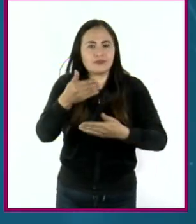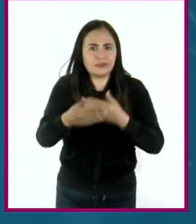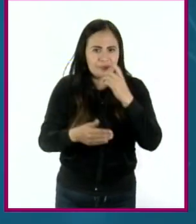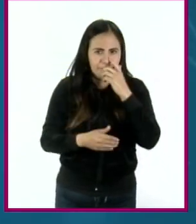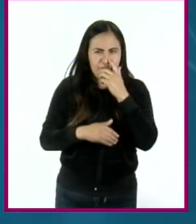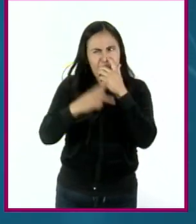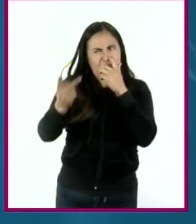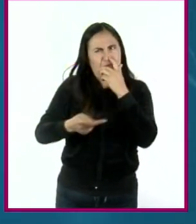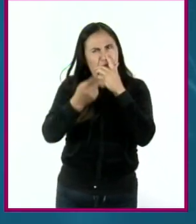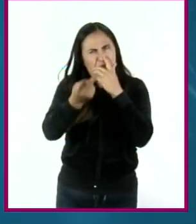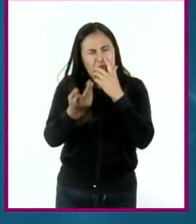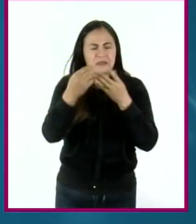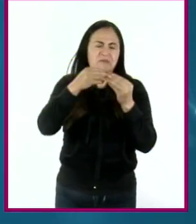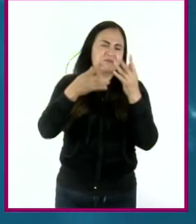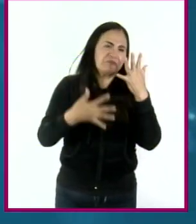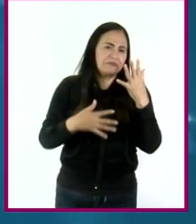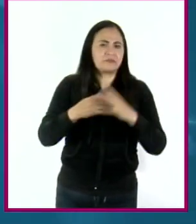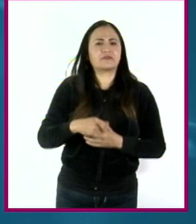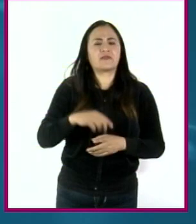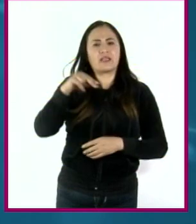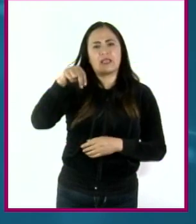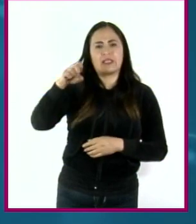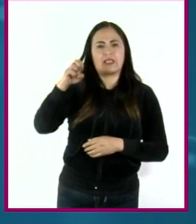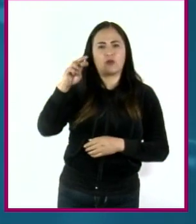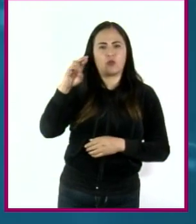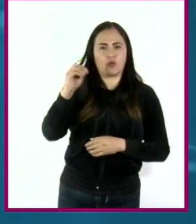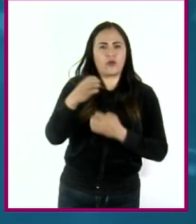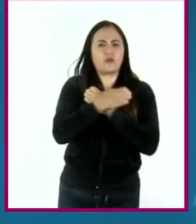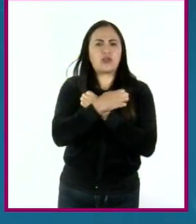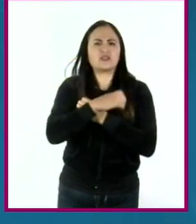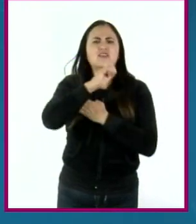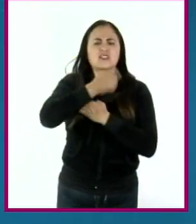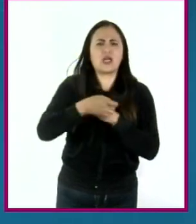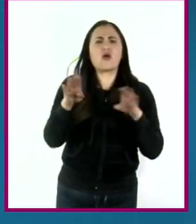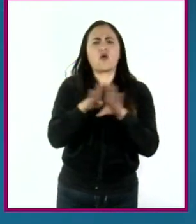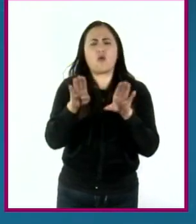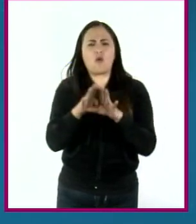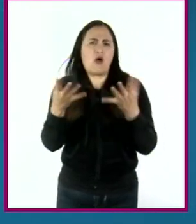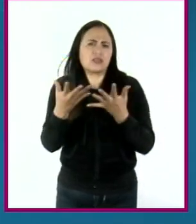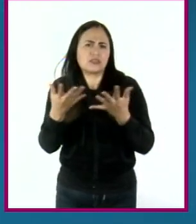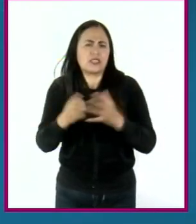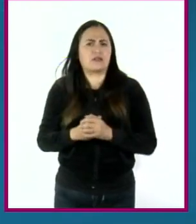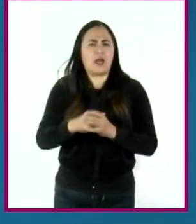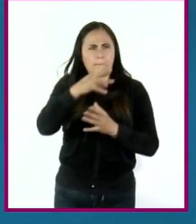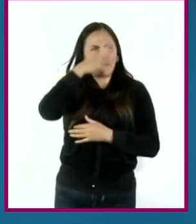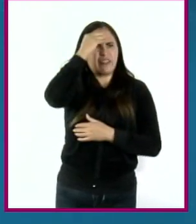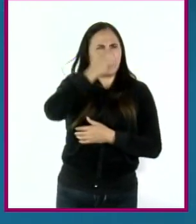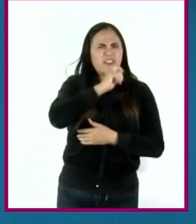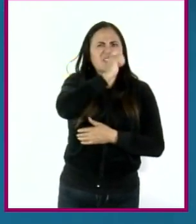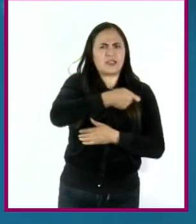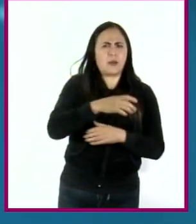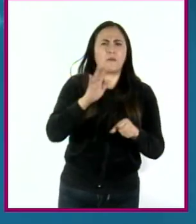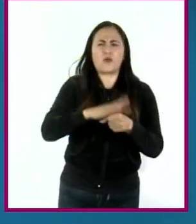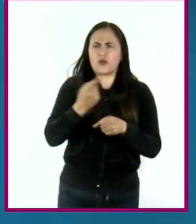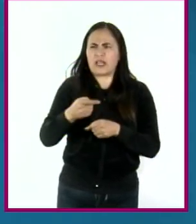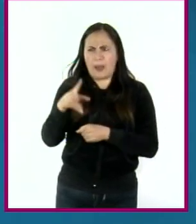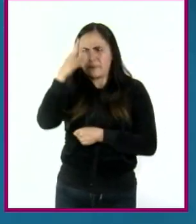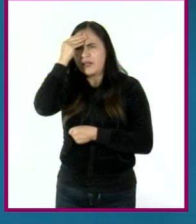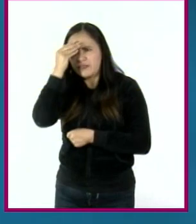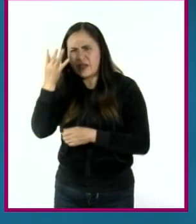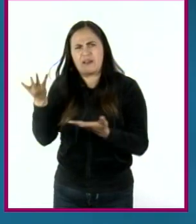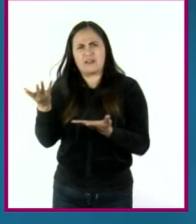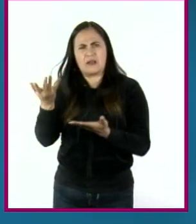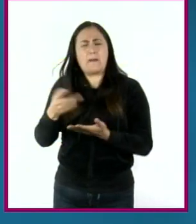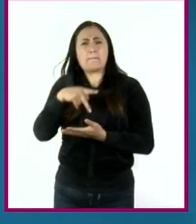cabeza son varias, como ¿qué es la neuroeducación? ¿Cómo se aplica? ¿Qué es aprender? ¿Por qué todos hablamos de aprender pero pocos